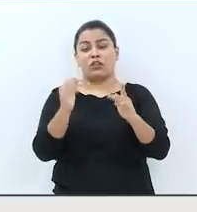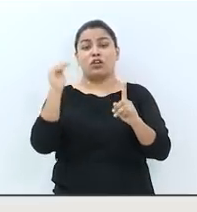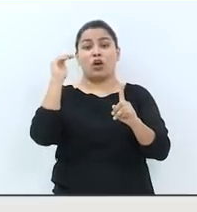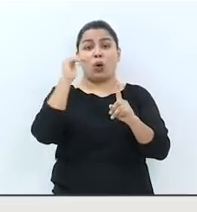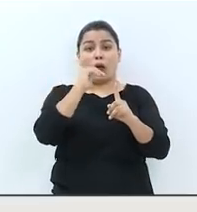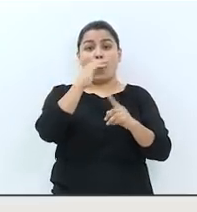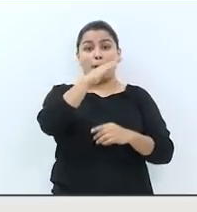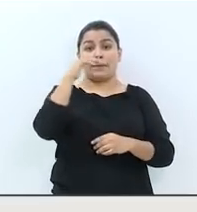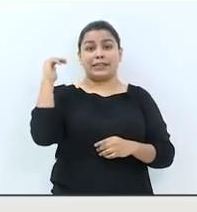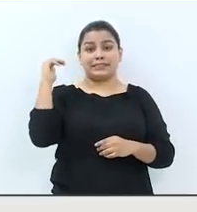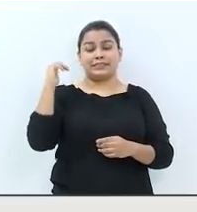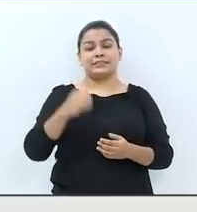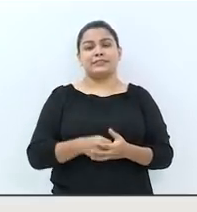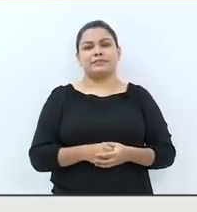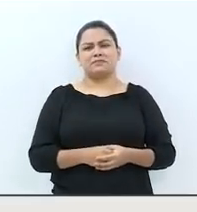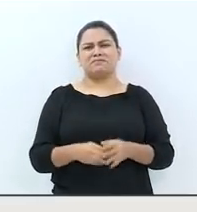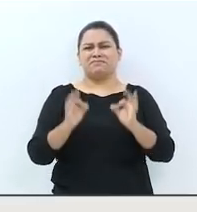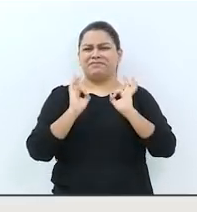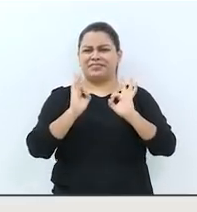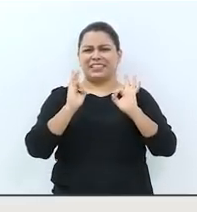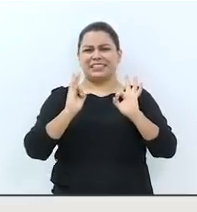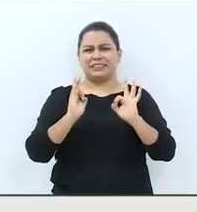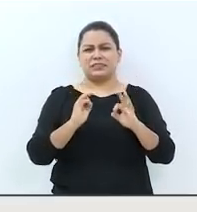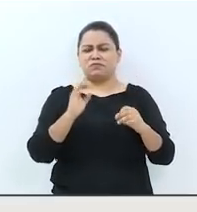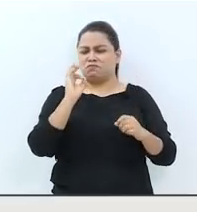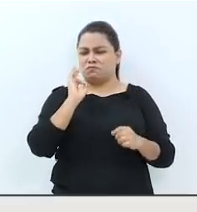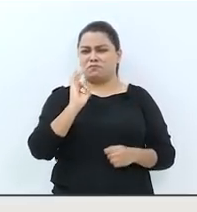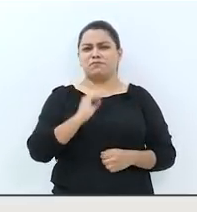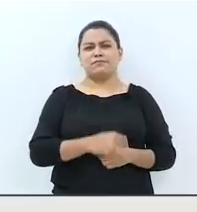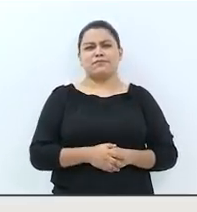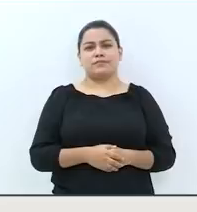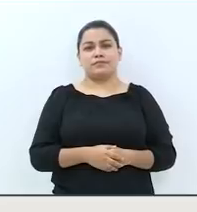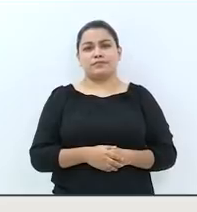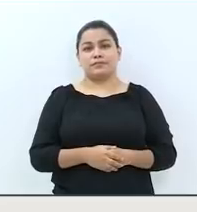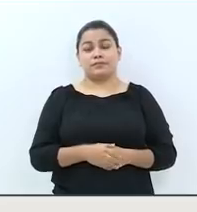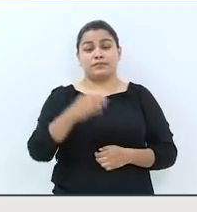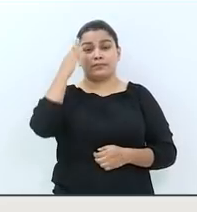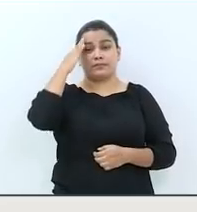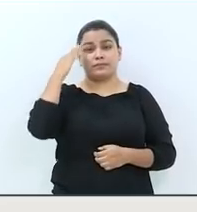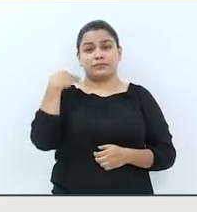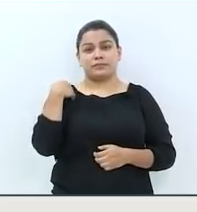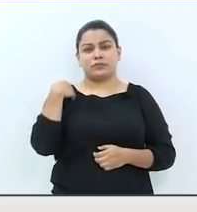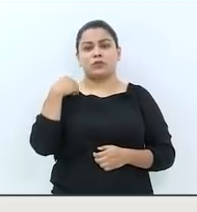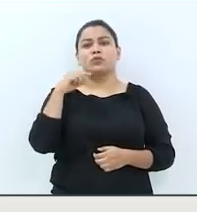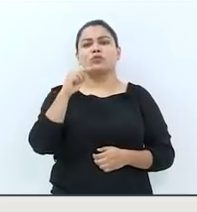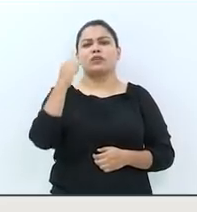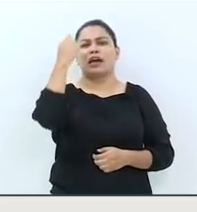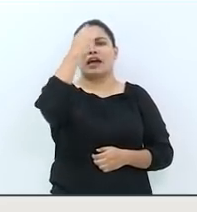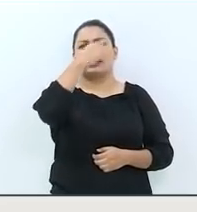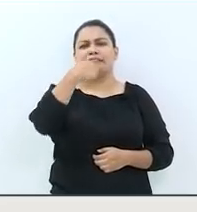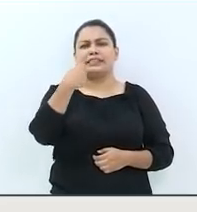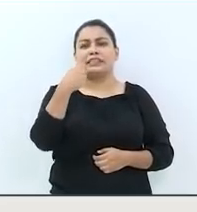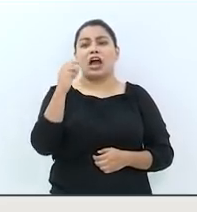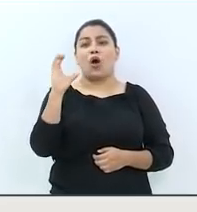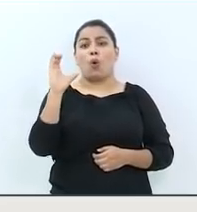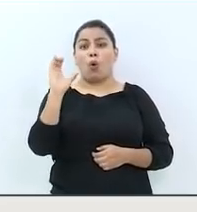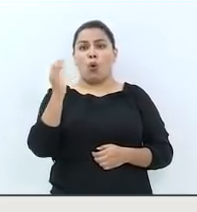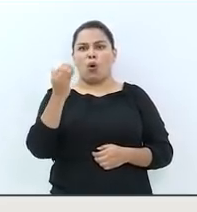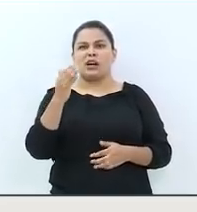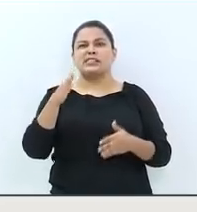país. Súper, Lorena, fantástico. Elsa, su carita, su color,